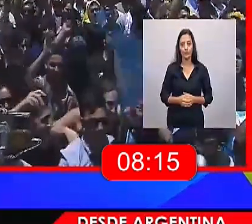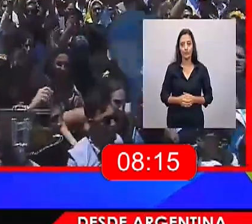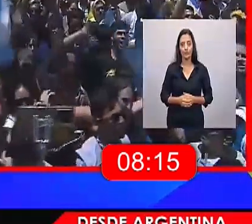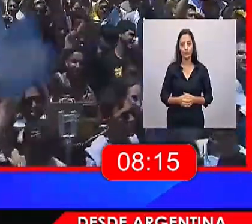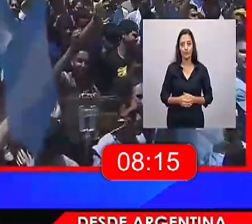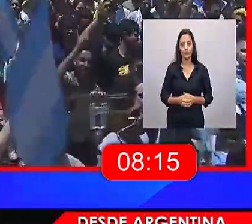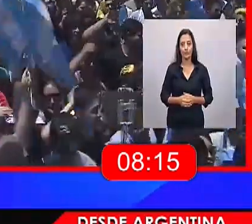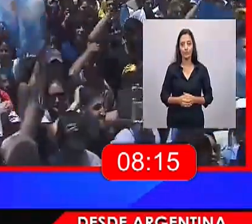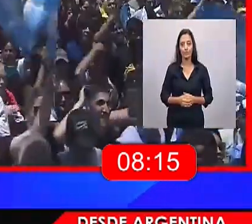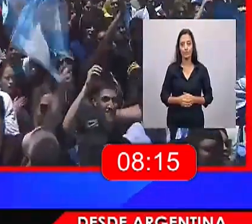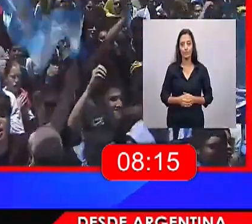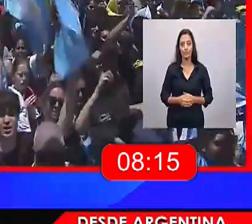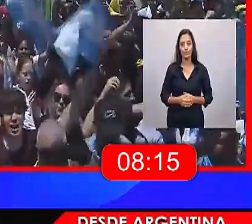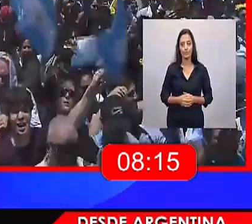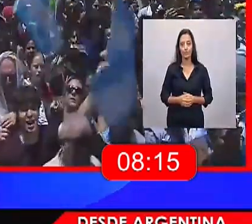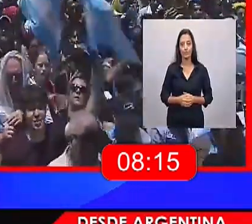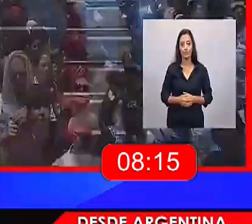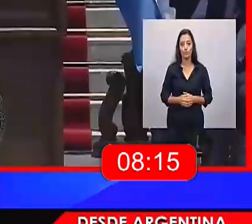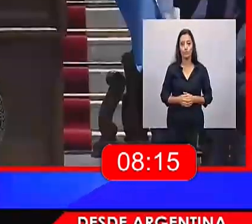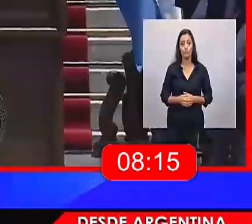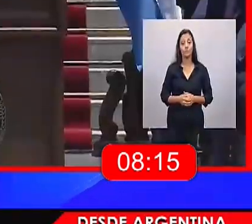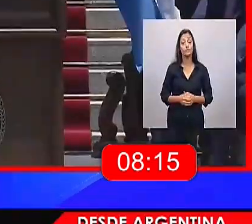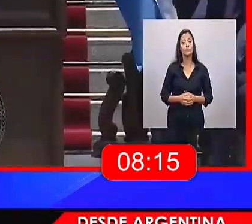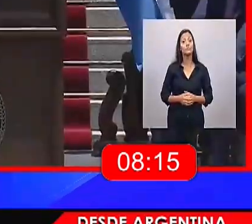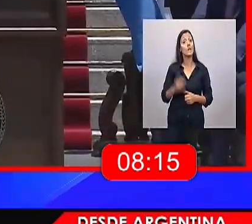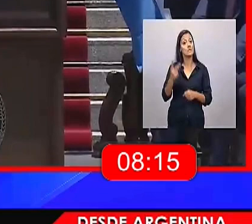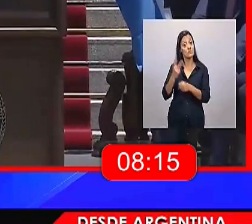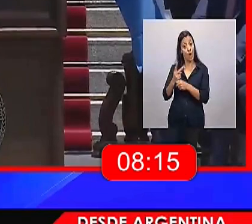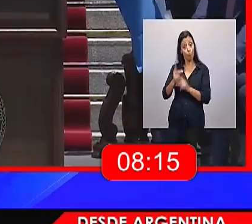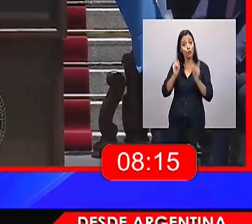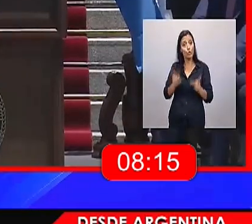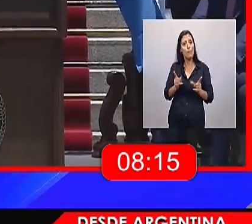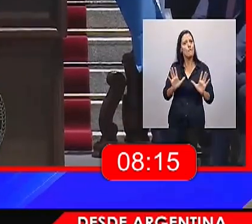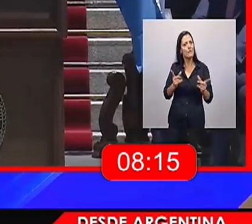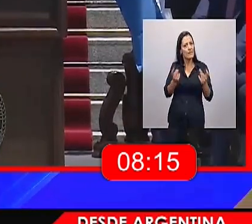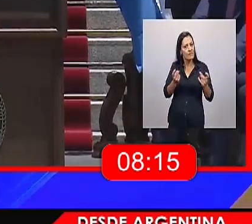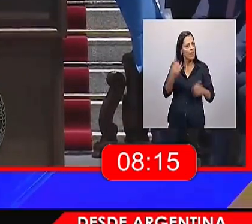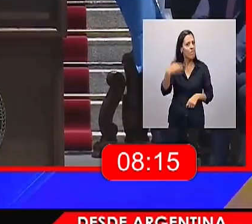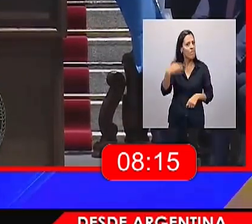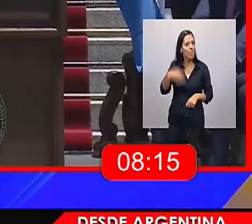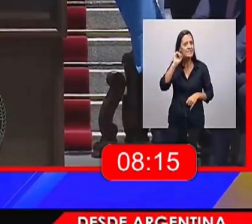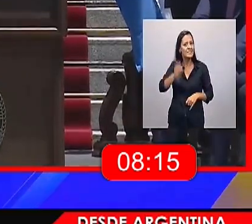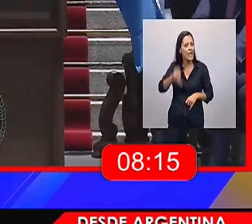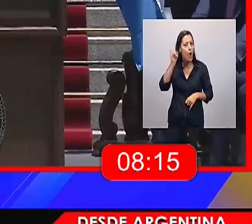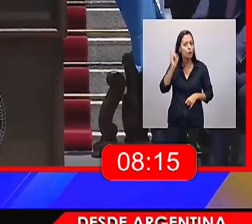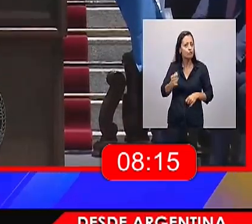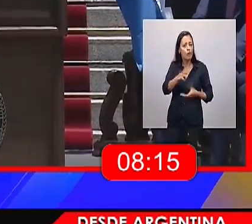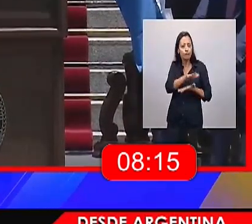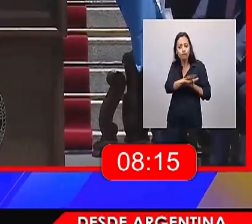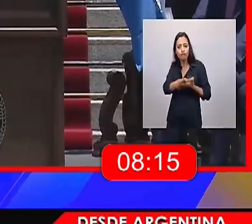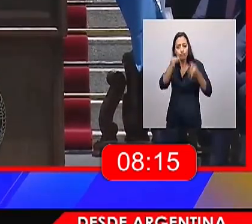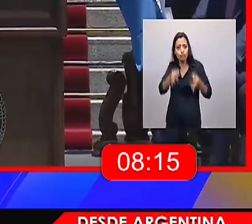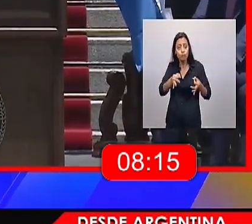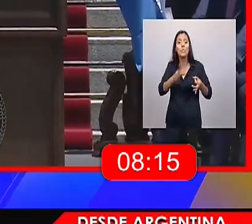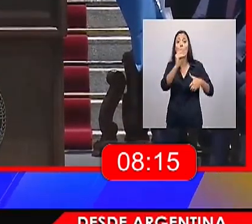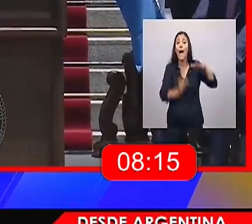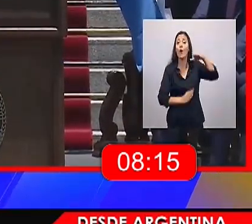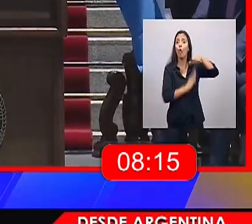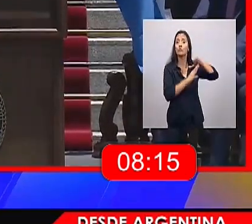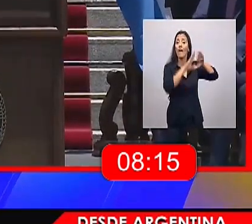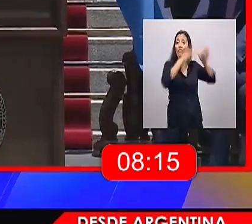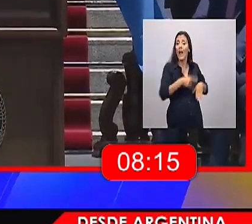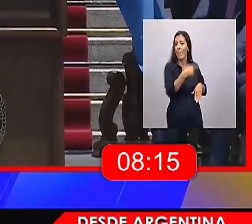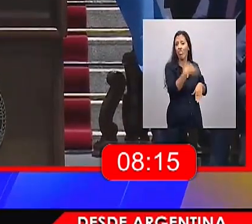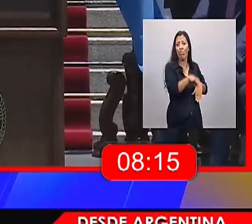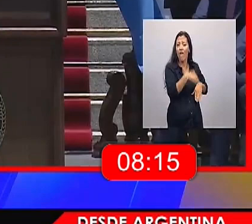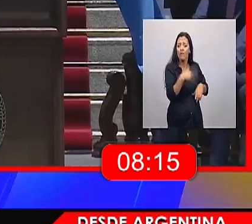efecto, gana Alberto Fujimori y toma el plan de Mario Vargas Llosa y de inmediato, no